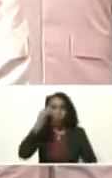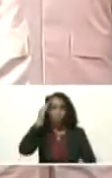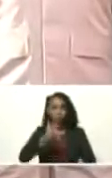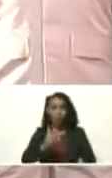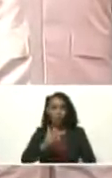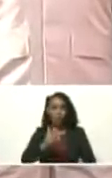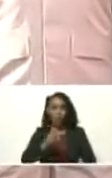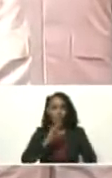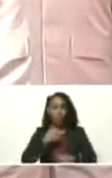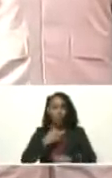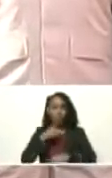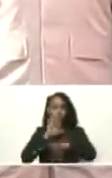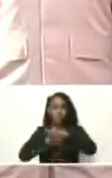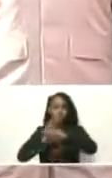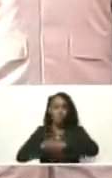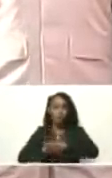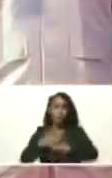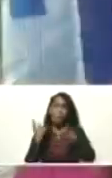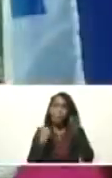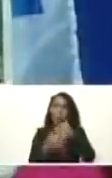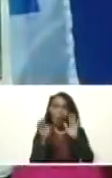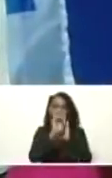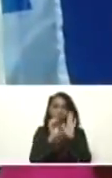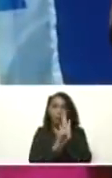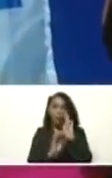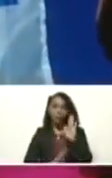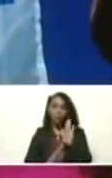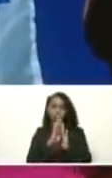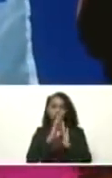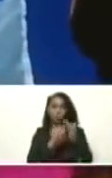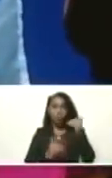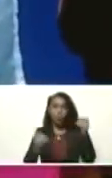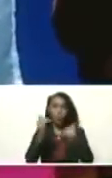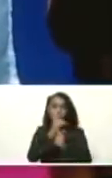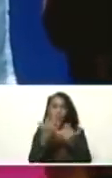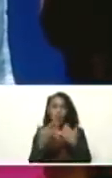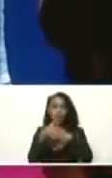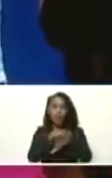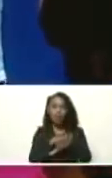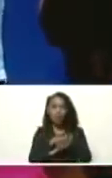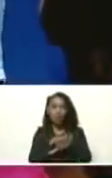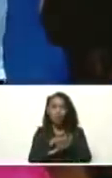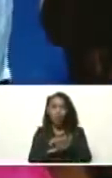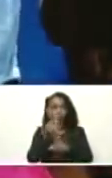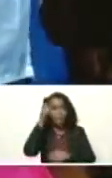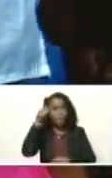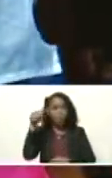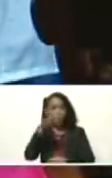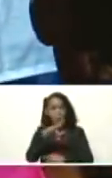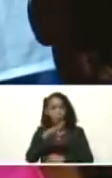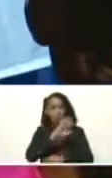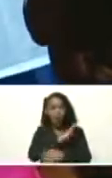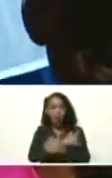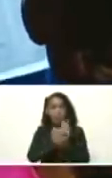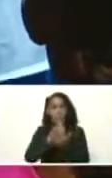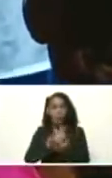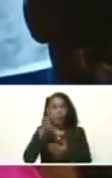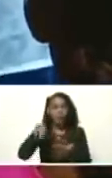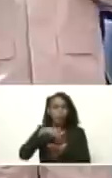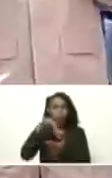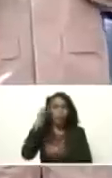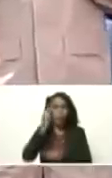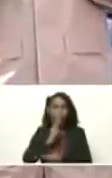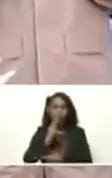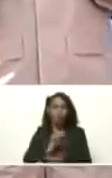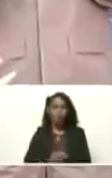Y anuncio, vamos a una etapa superior de fusión entre el pueblo y la Fuerza Armada Nacional